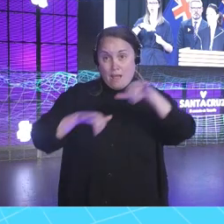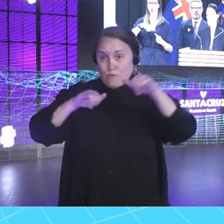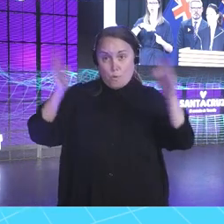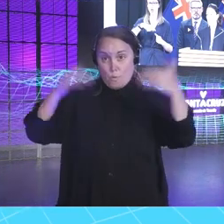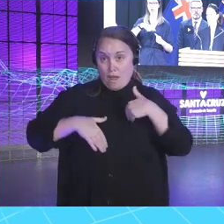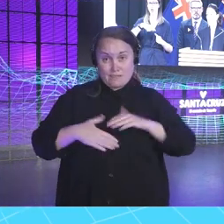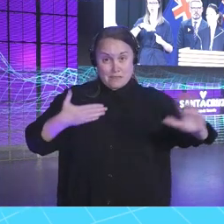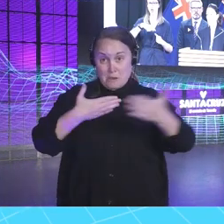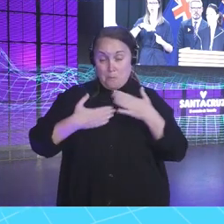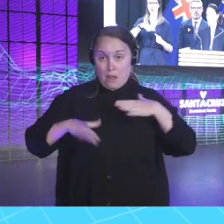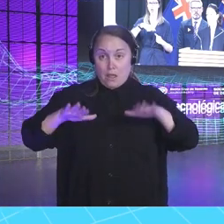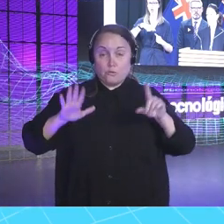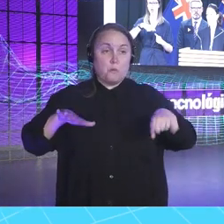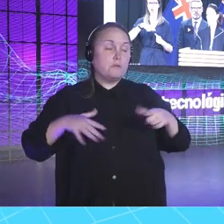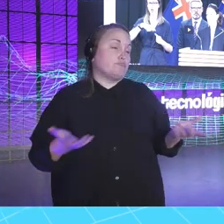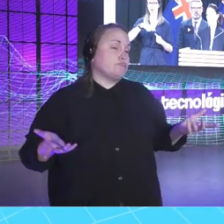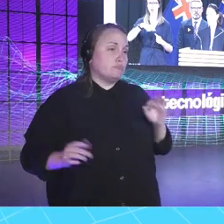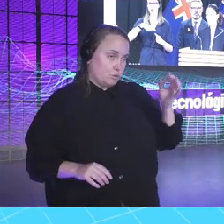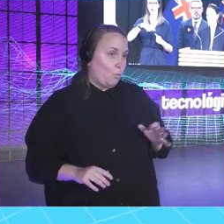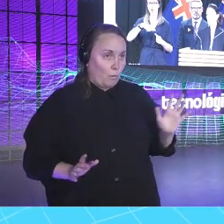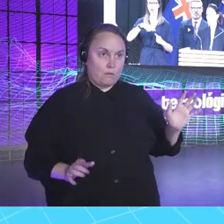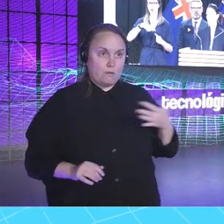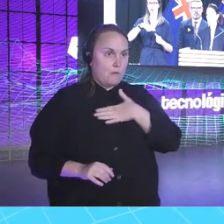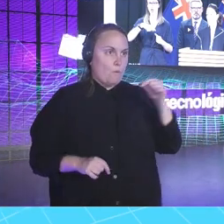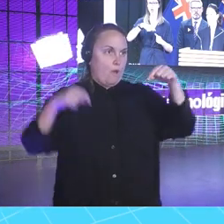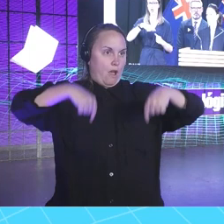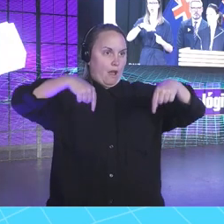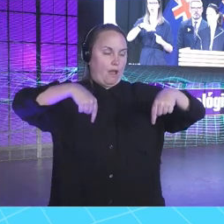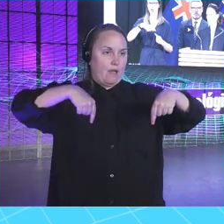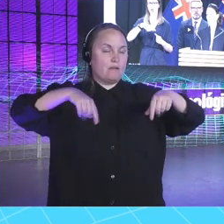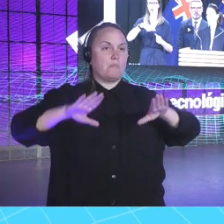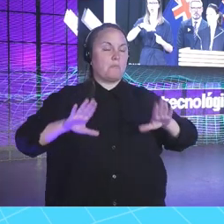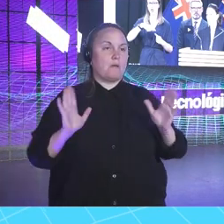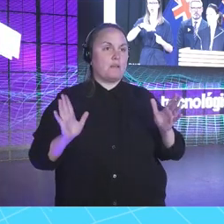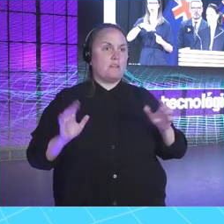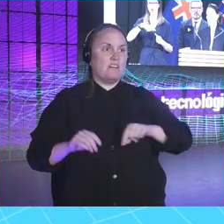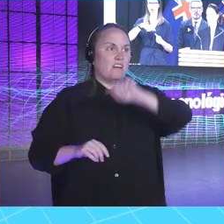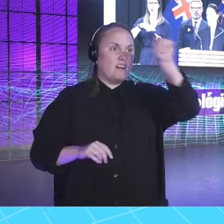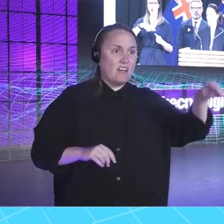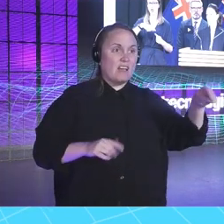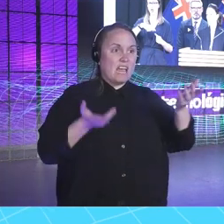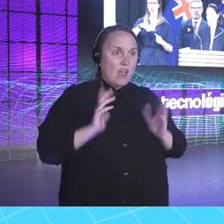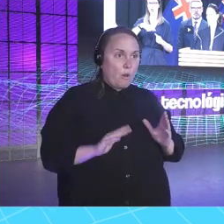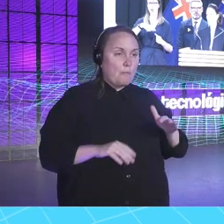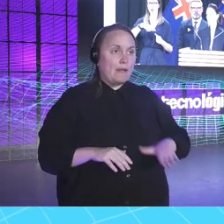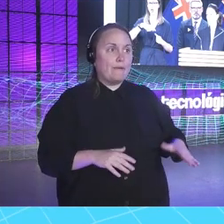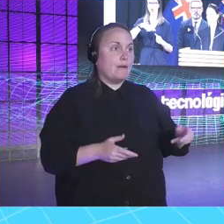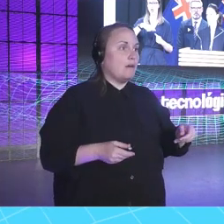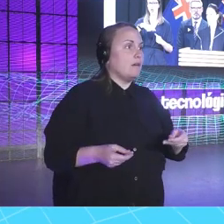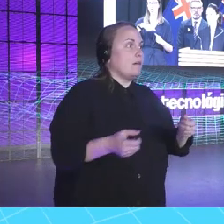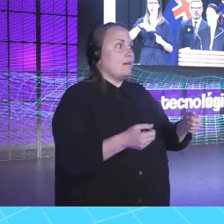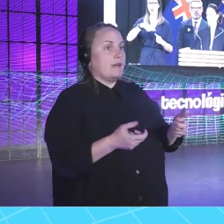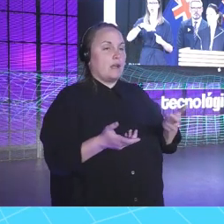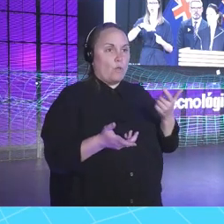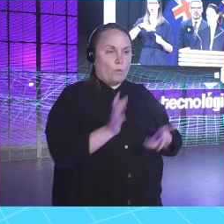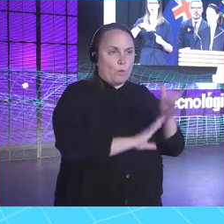cierra igual tenéis que estar los seis meses Yo sí sí súper seguros o sea prefiero esto que tener que quedarme en chacarta con mis niños pequeños buscándome la vida sin poder